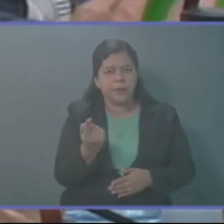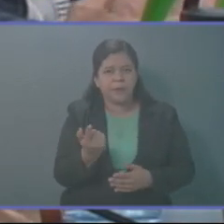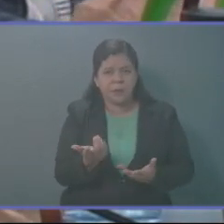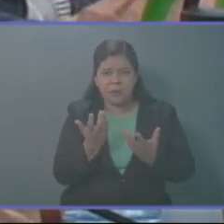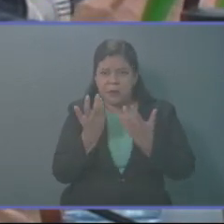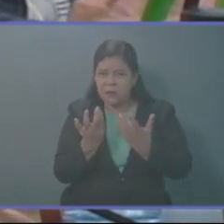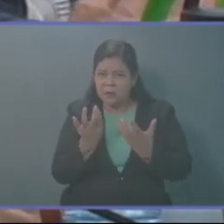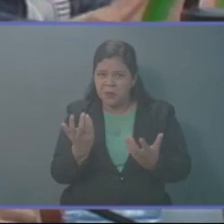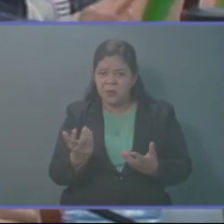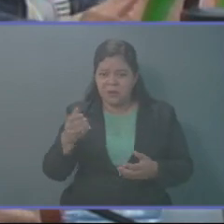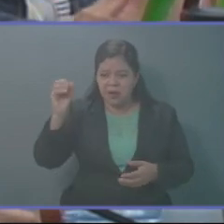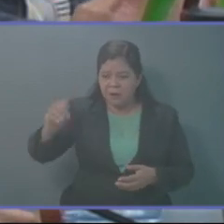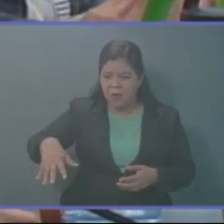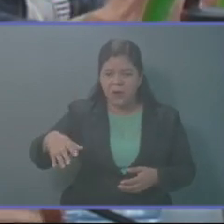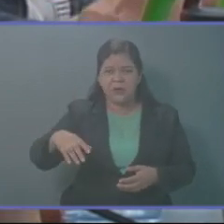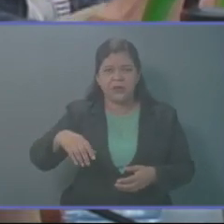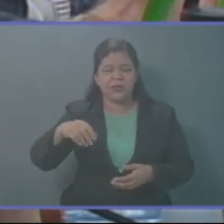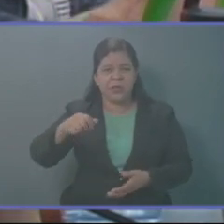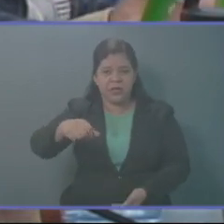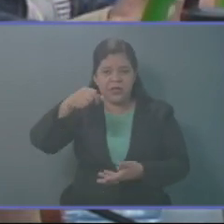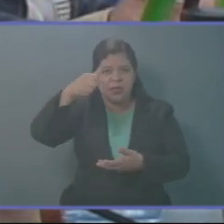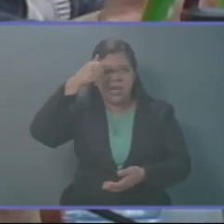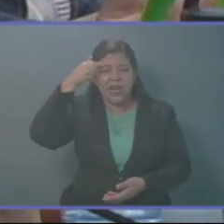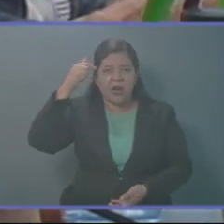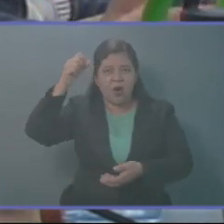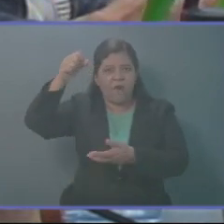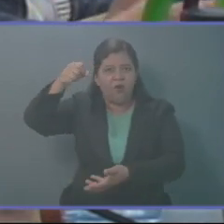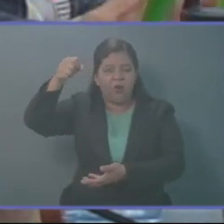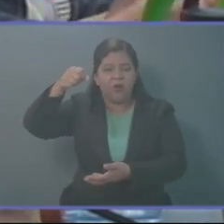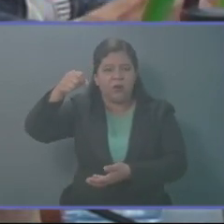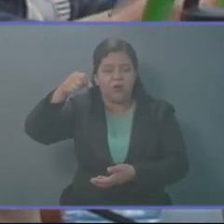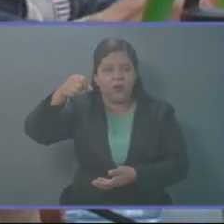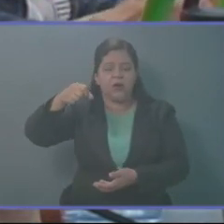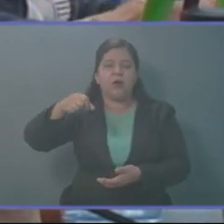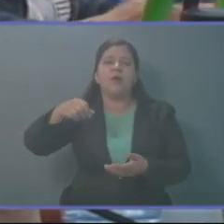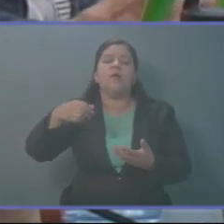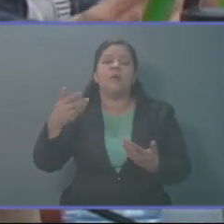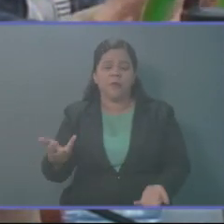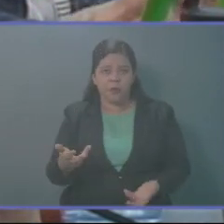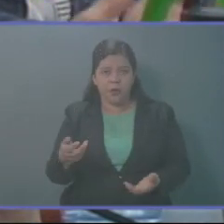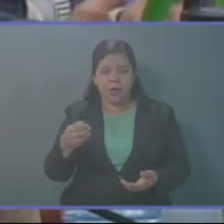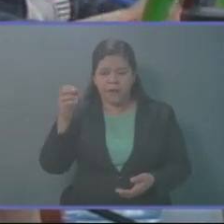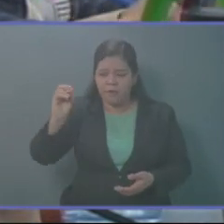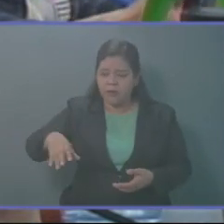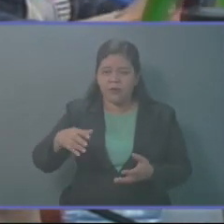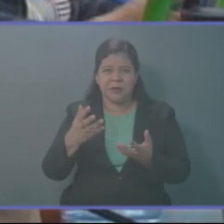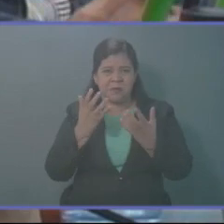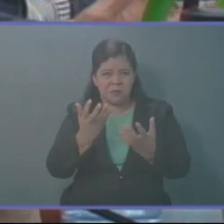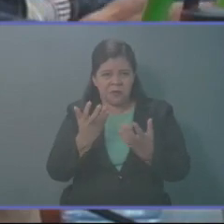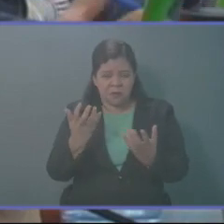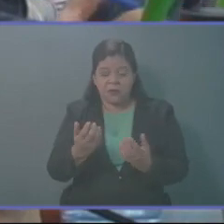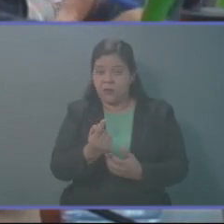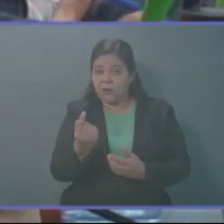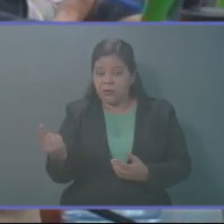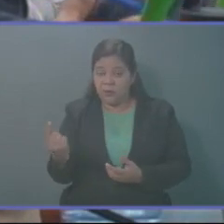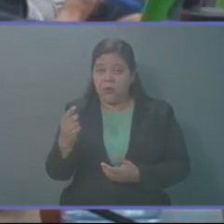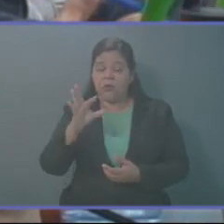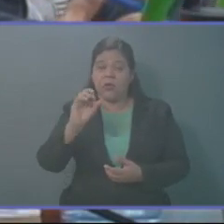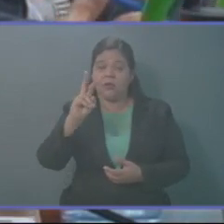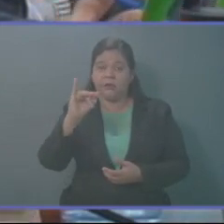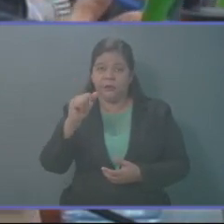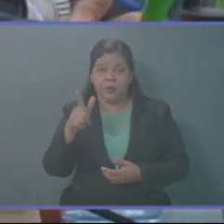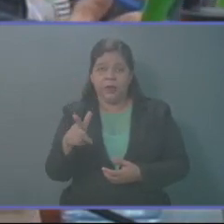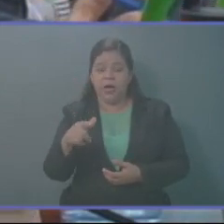centenares de bolsas negras llenas de basura, precisamente porque andan cuadrillas del Fovial haciendo